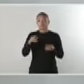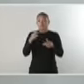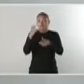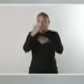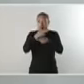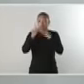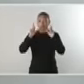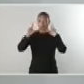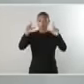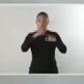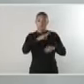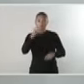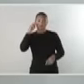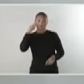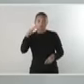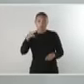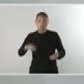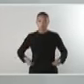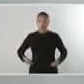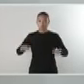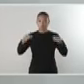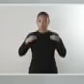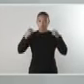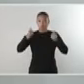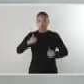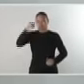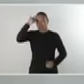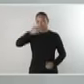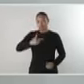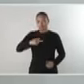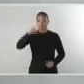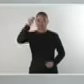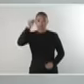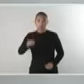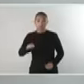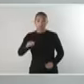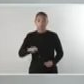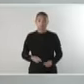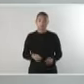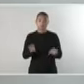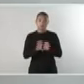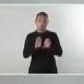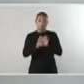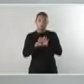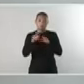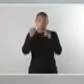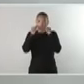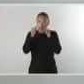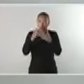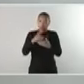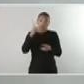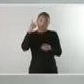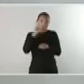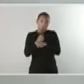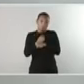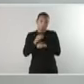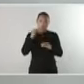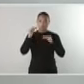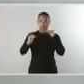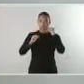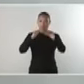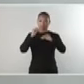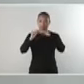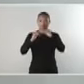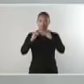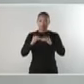puede ser vista en vivo esta noche y también como lo hemos constatado desde el primer debate